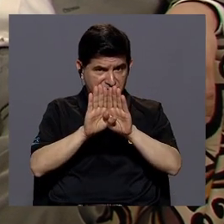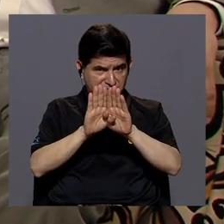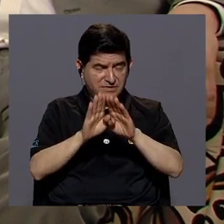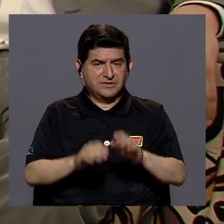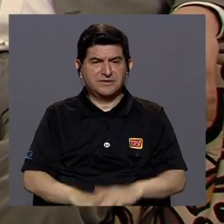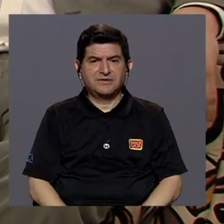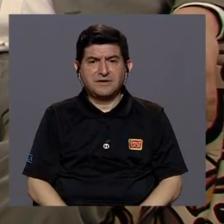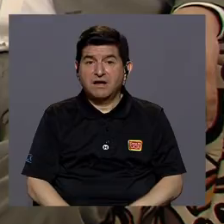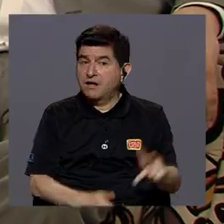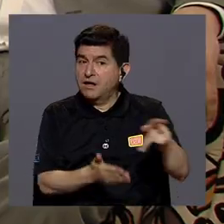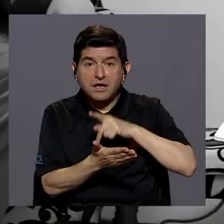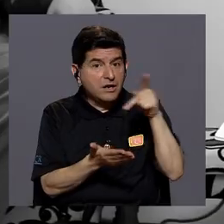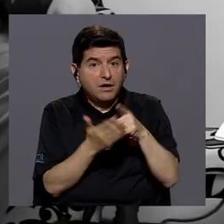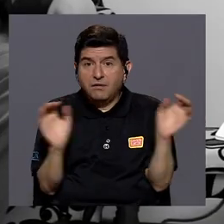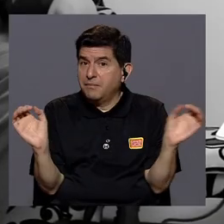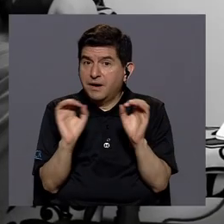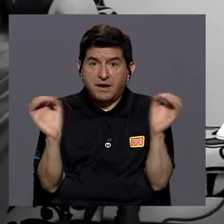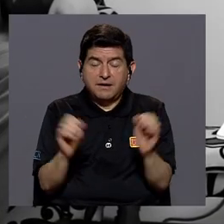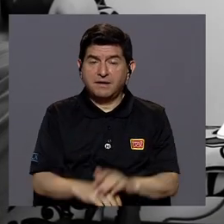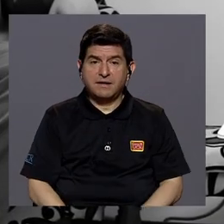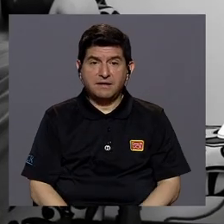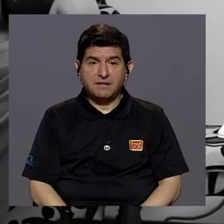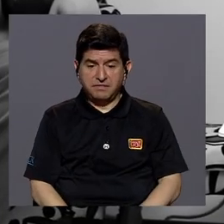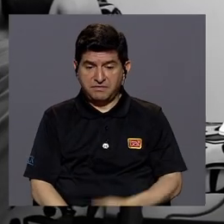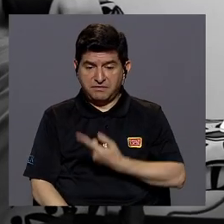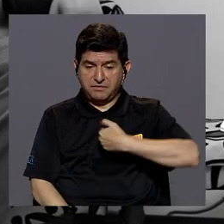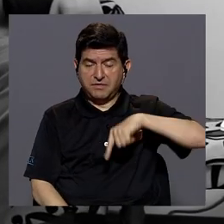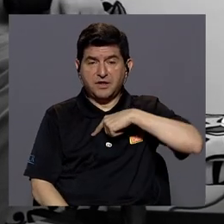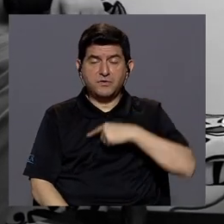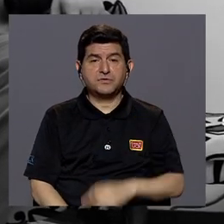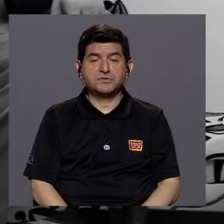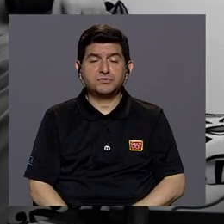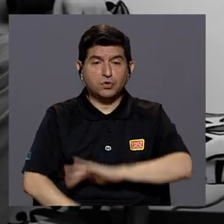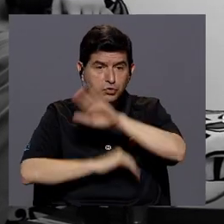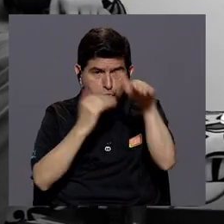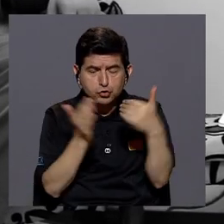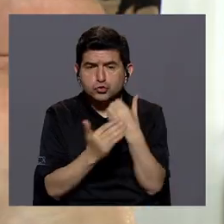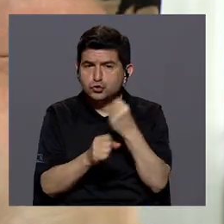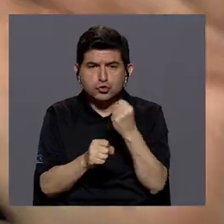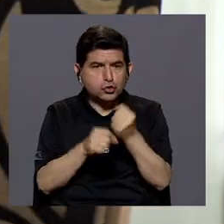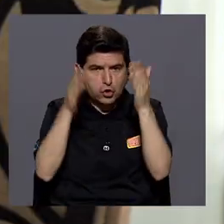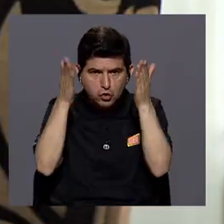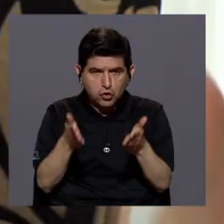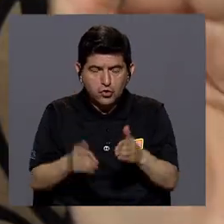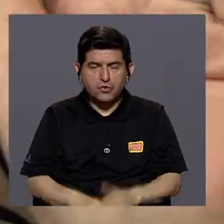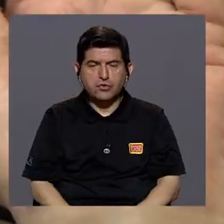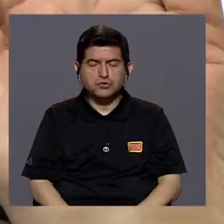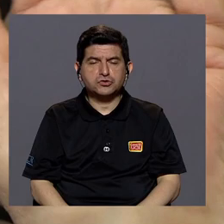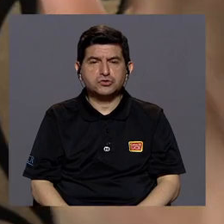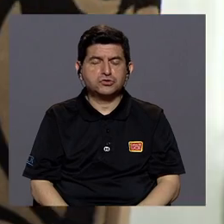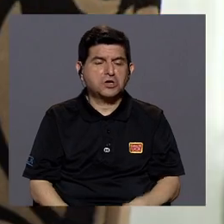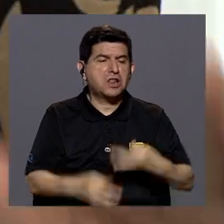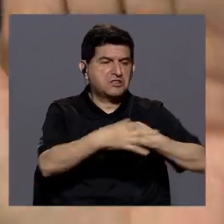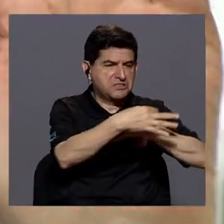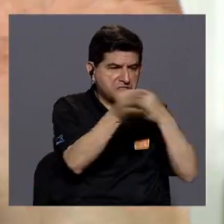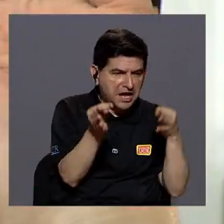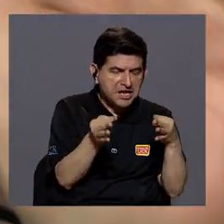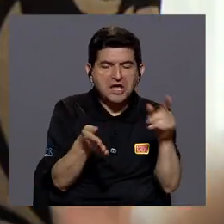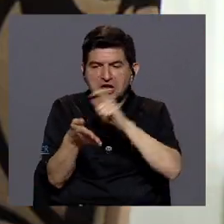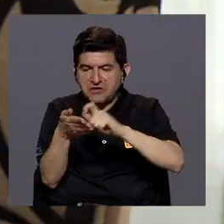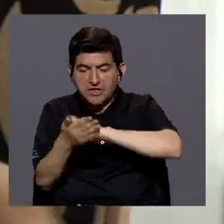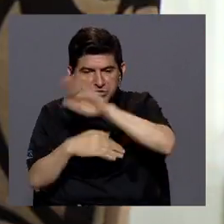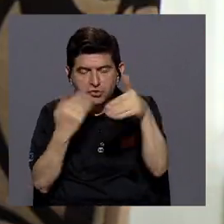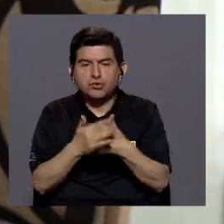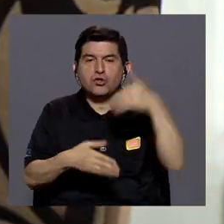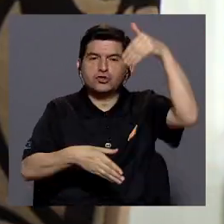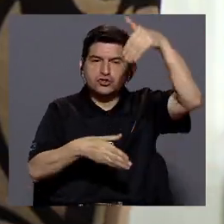y no nos pagaban ni nada, nosotros nos quedamos todos los empleados, todos. Los del taller y los de la acción y todos,